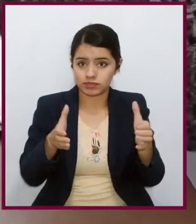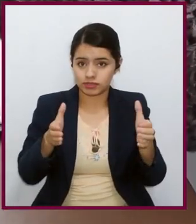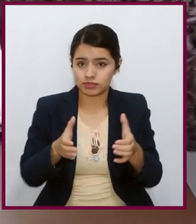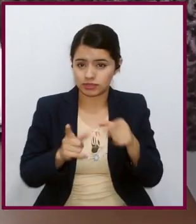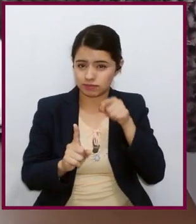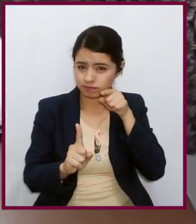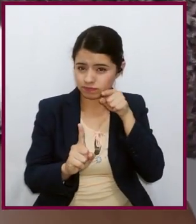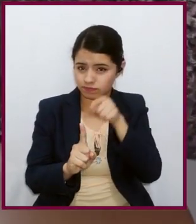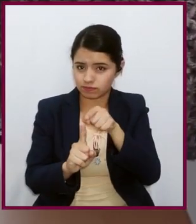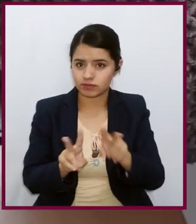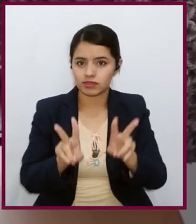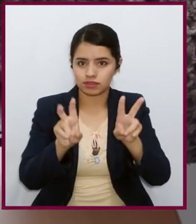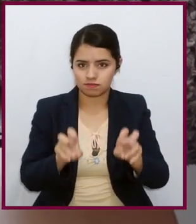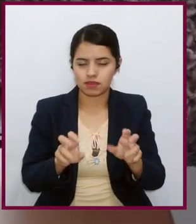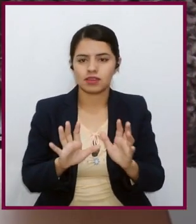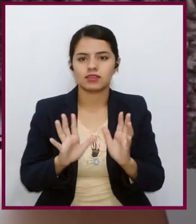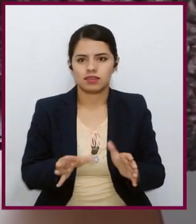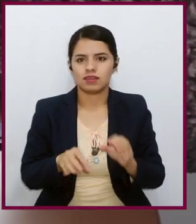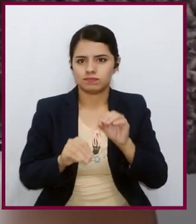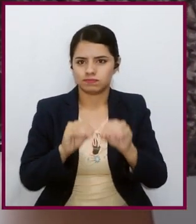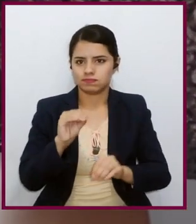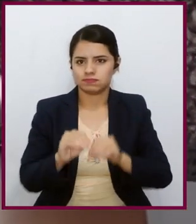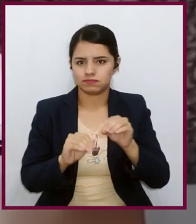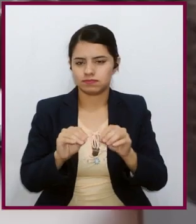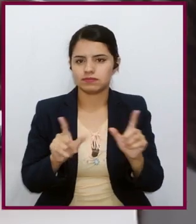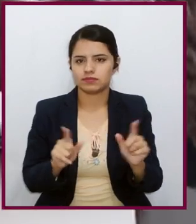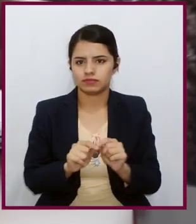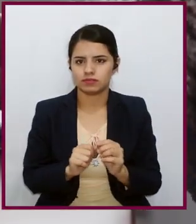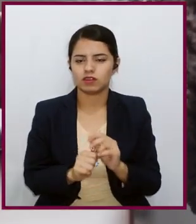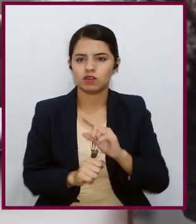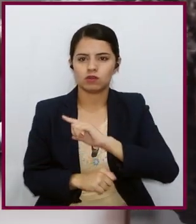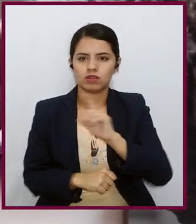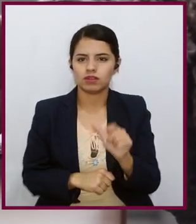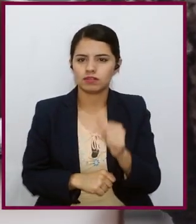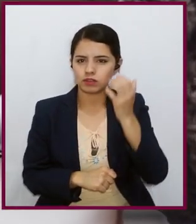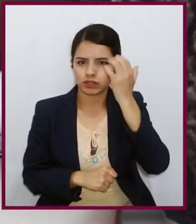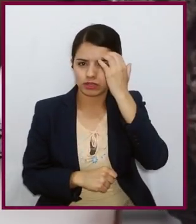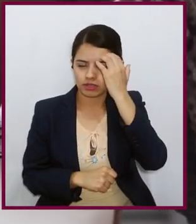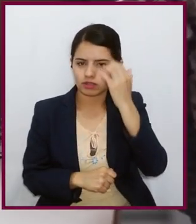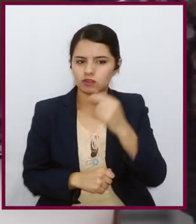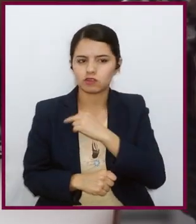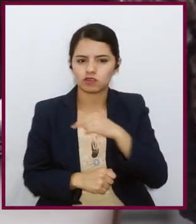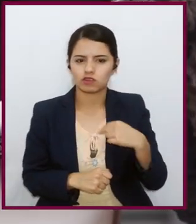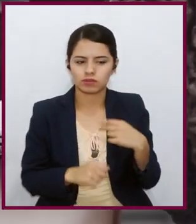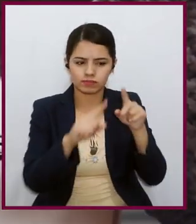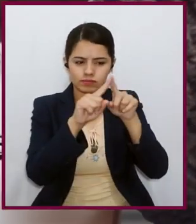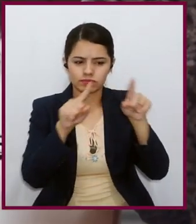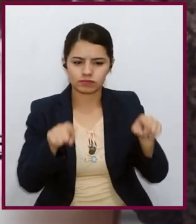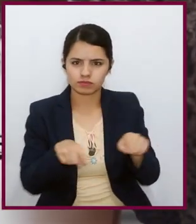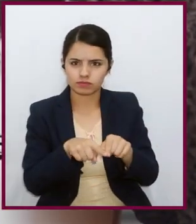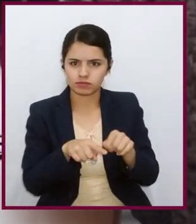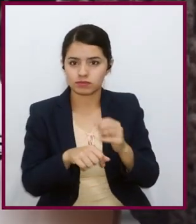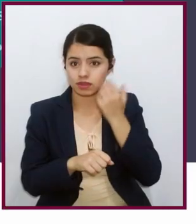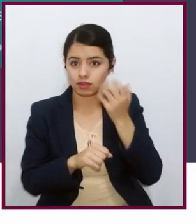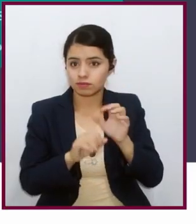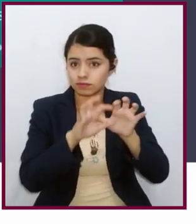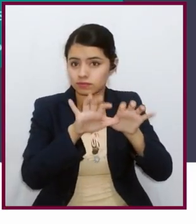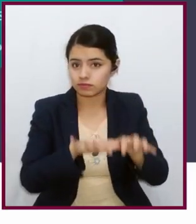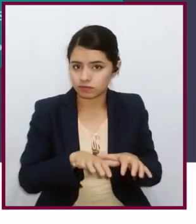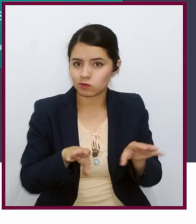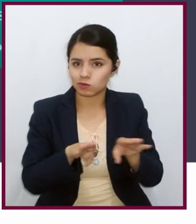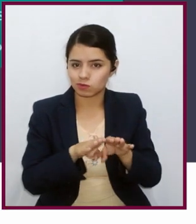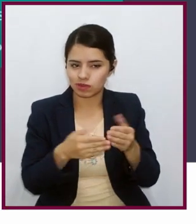yo recomiendo y sugiero para estructurar la información es primero identificar y saber estructurar